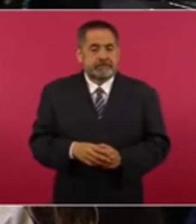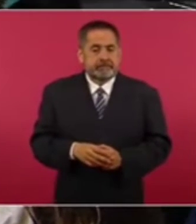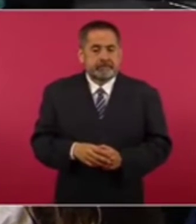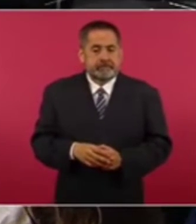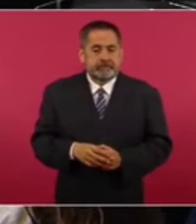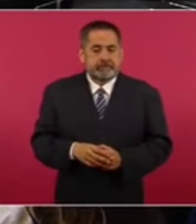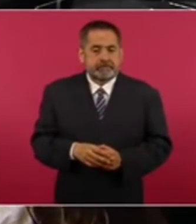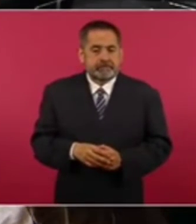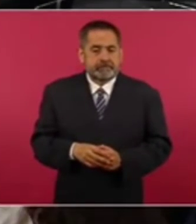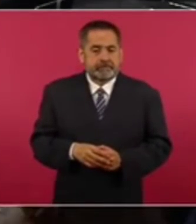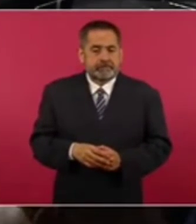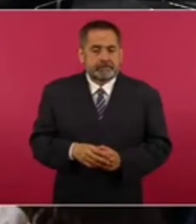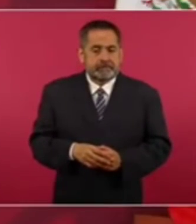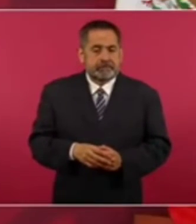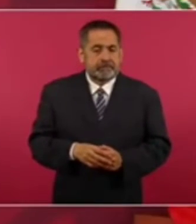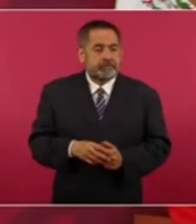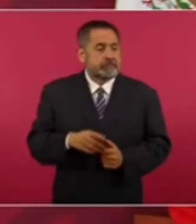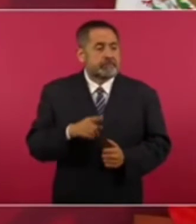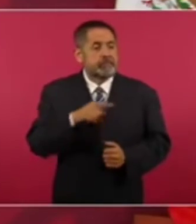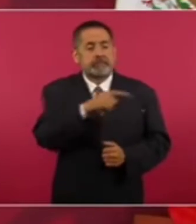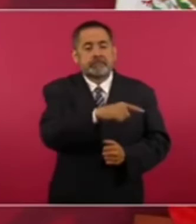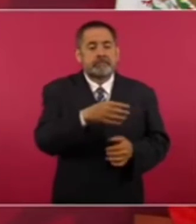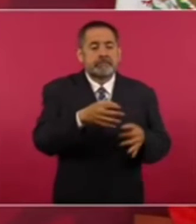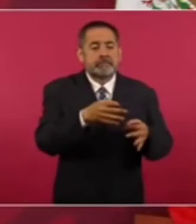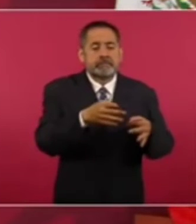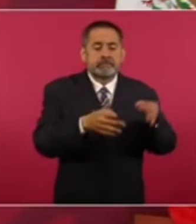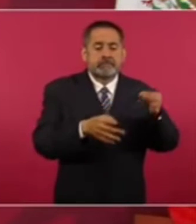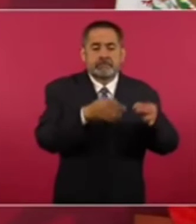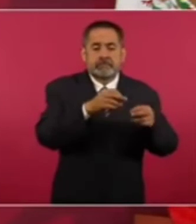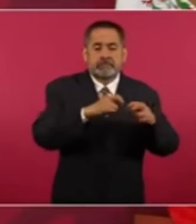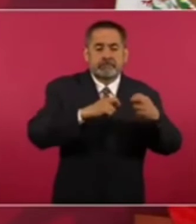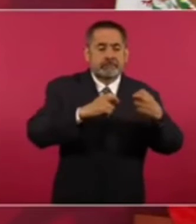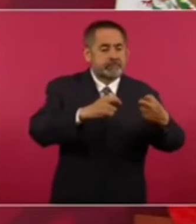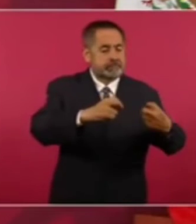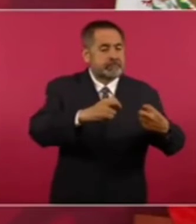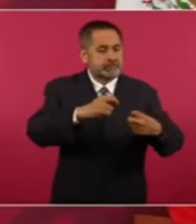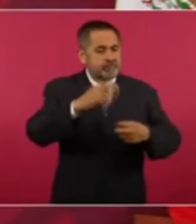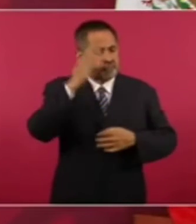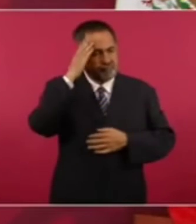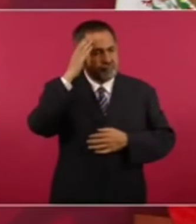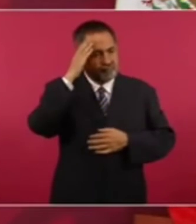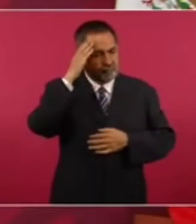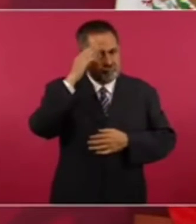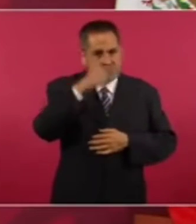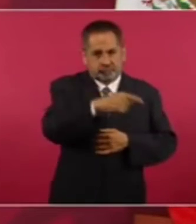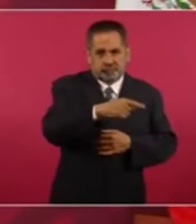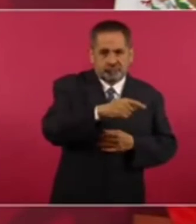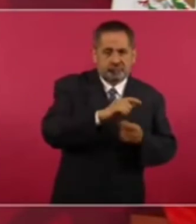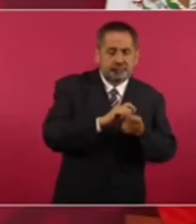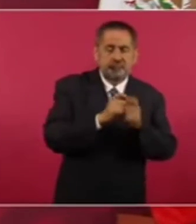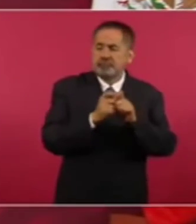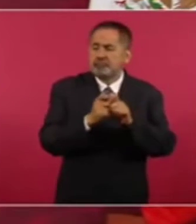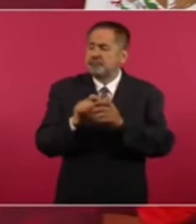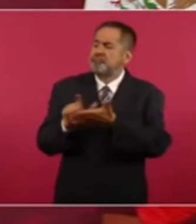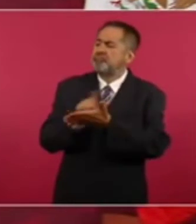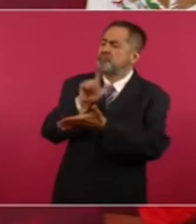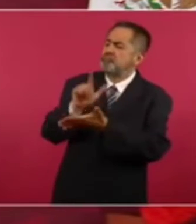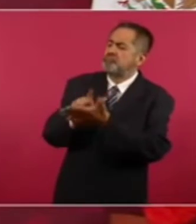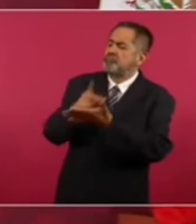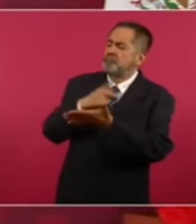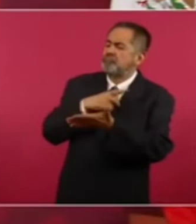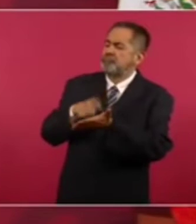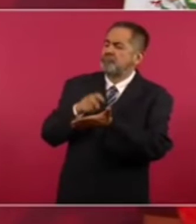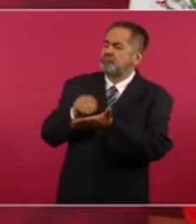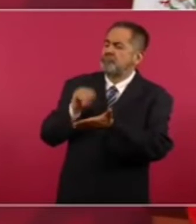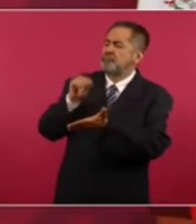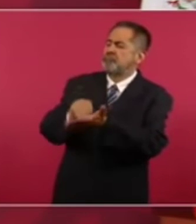se convierten los ministros en legisladores, algo que nunca había sucedido,